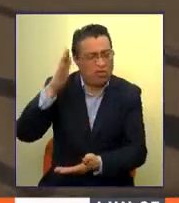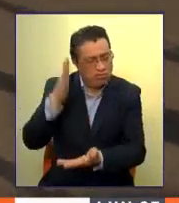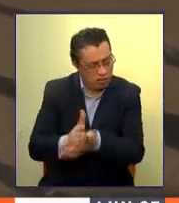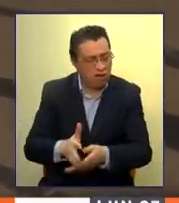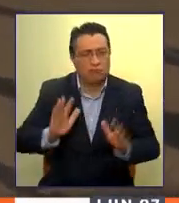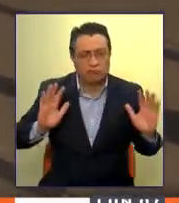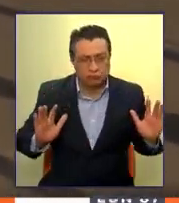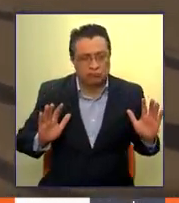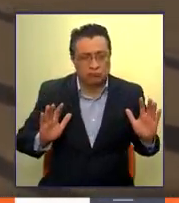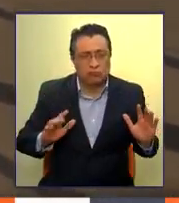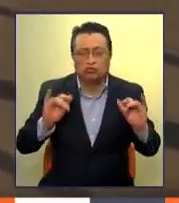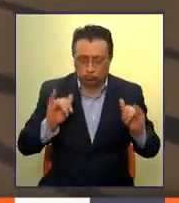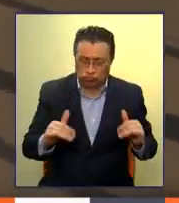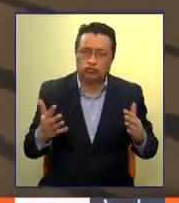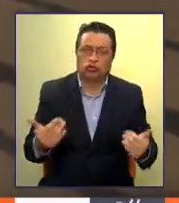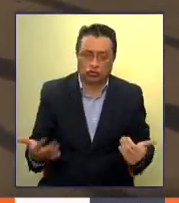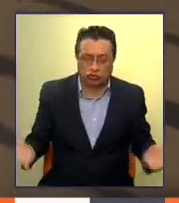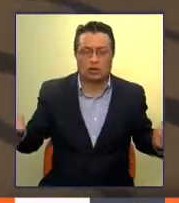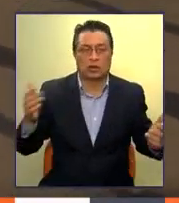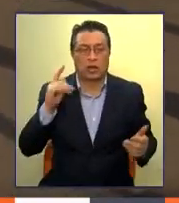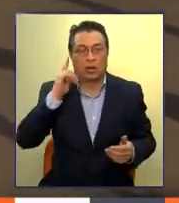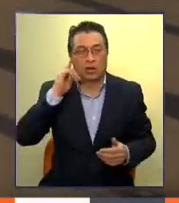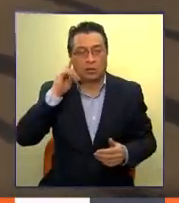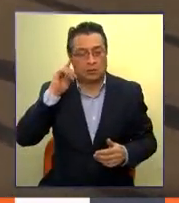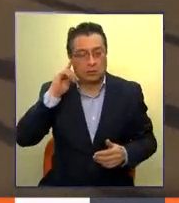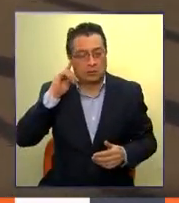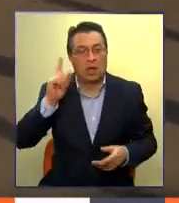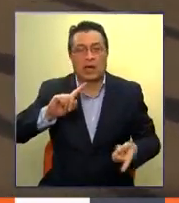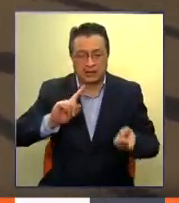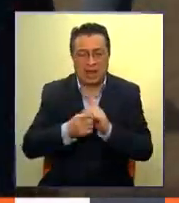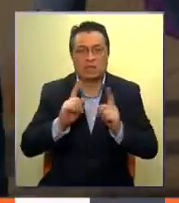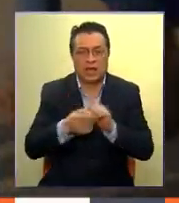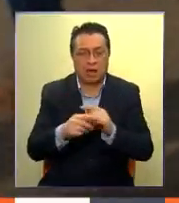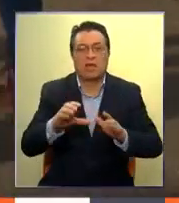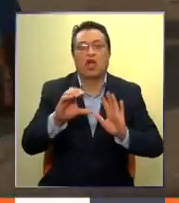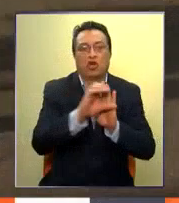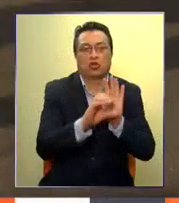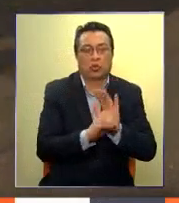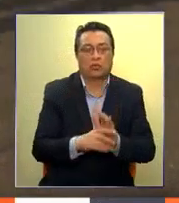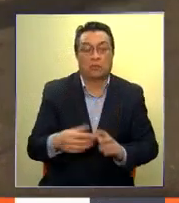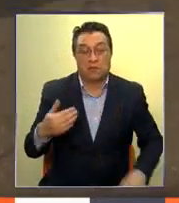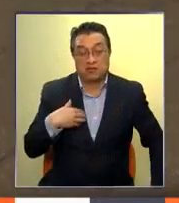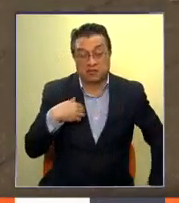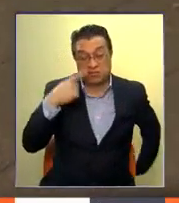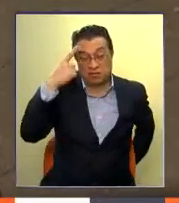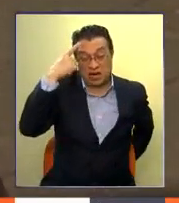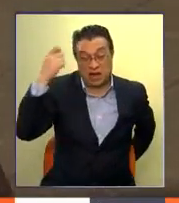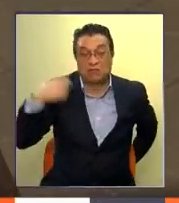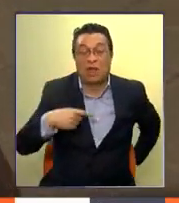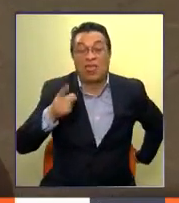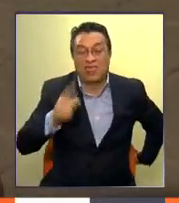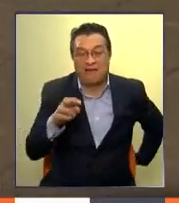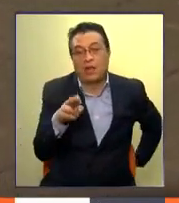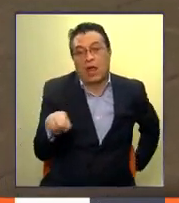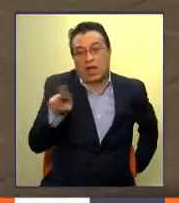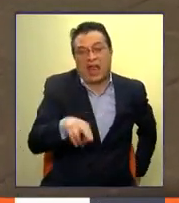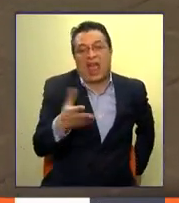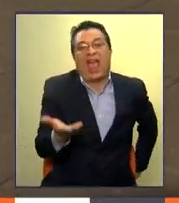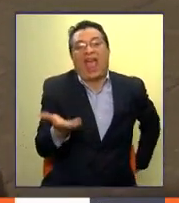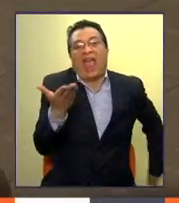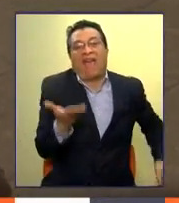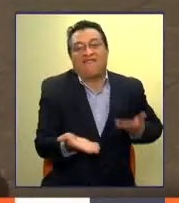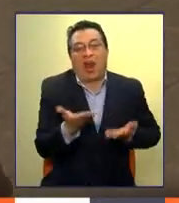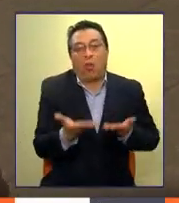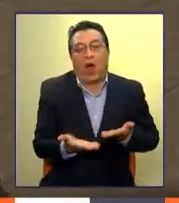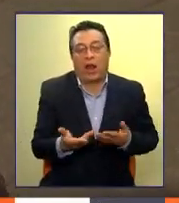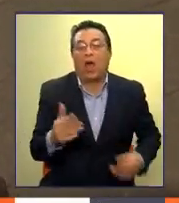es necesario que cambien toda la constitución mi criterio es que se debe reevaluar porque yo pienso que